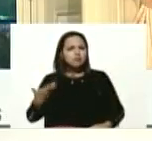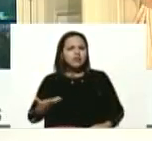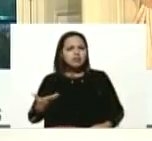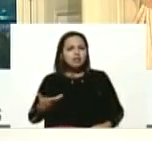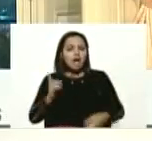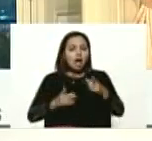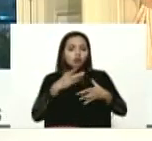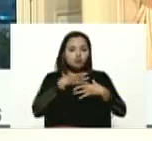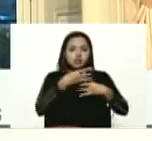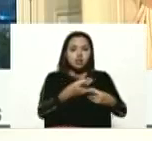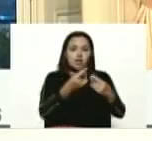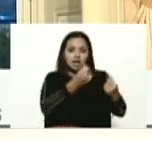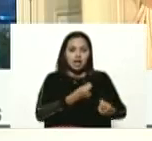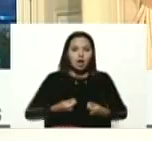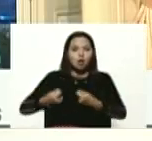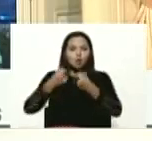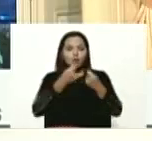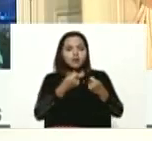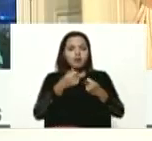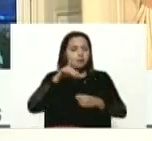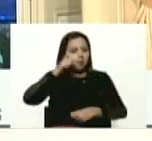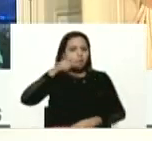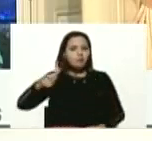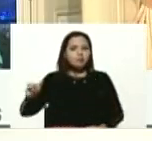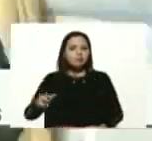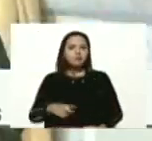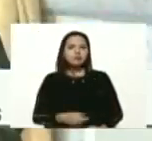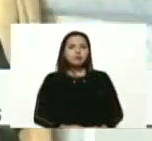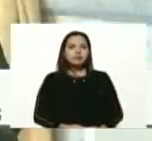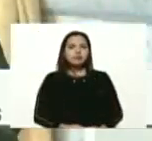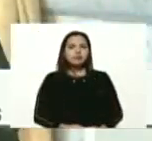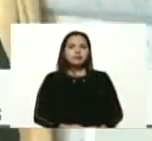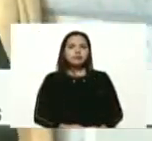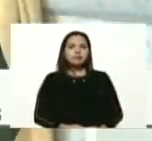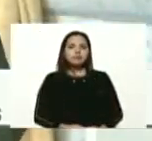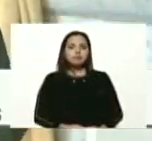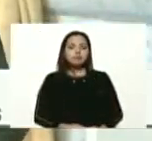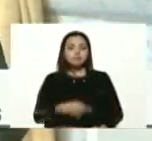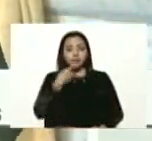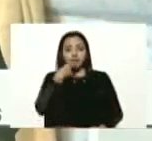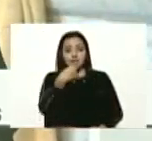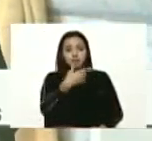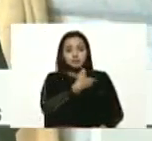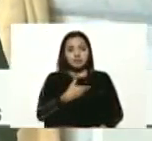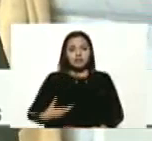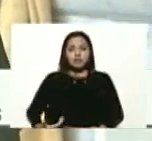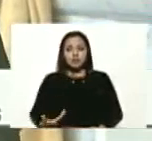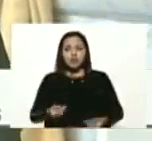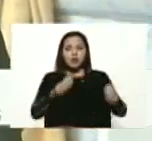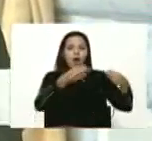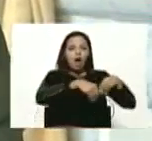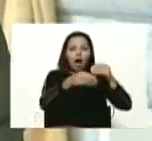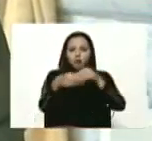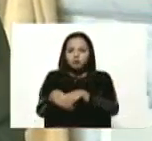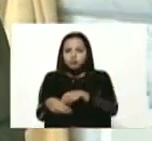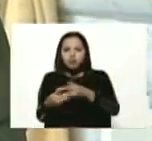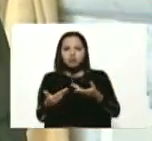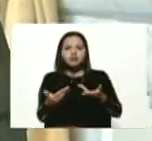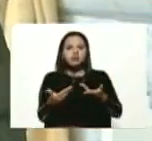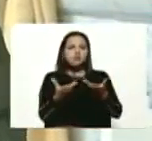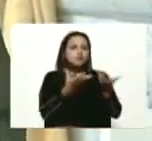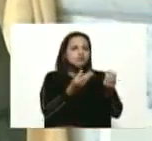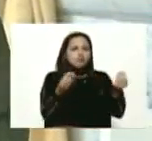tanto interés para la economía y para nuestro pueblo? Bueno, lo que usted ha dicho, presidente, ha sido una negociación con mucha